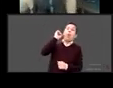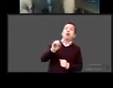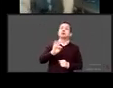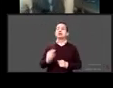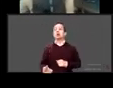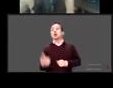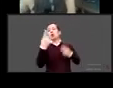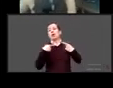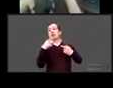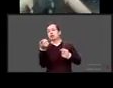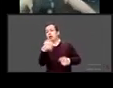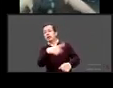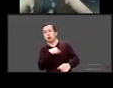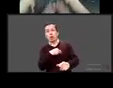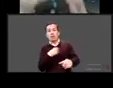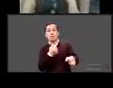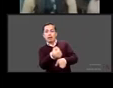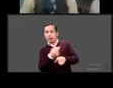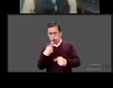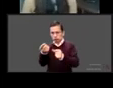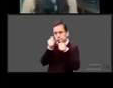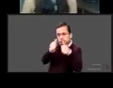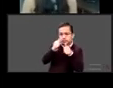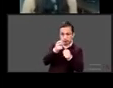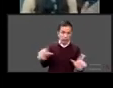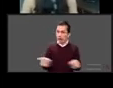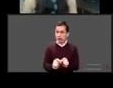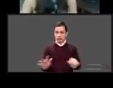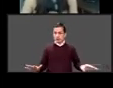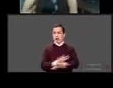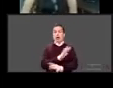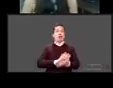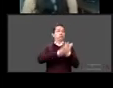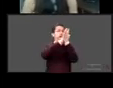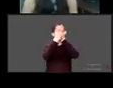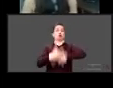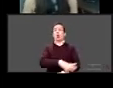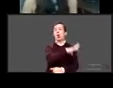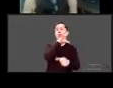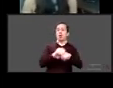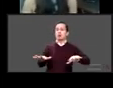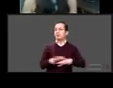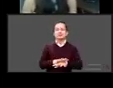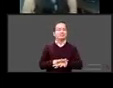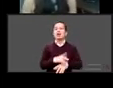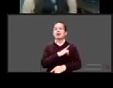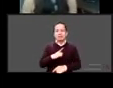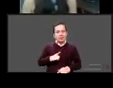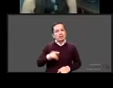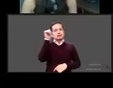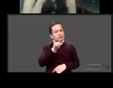que le pega a su hijo lo atendimos. Se necesita una serie de acciones, todo el que tiene que estar avanzando constantemente para